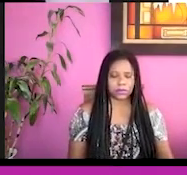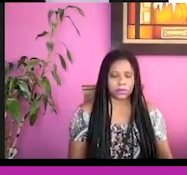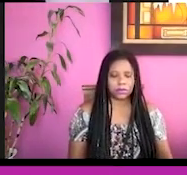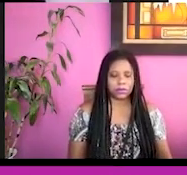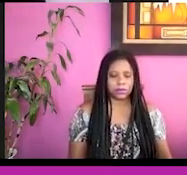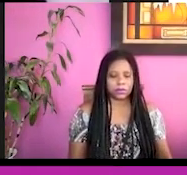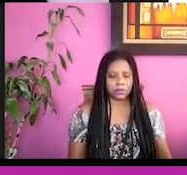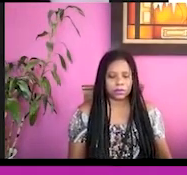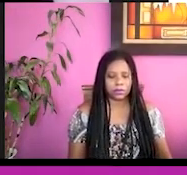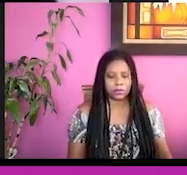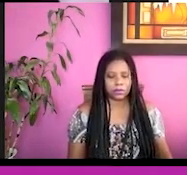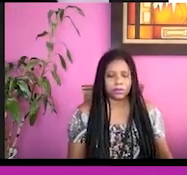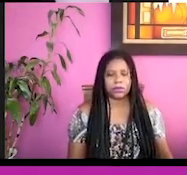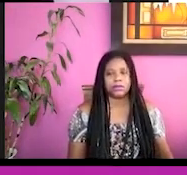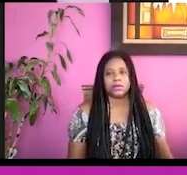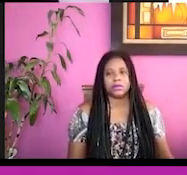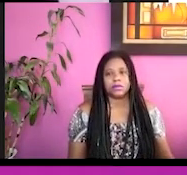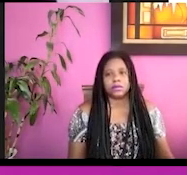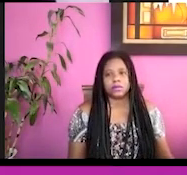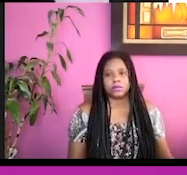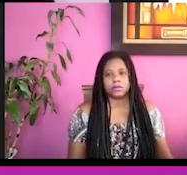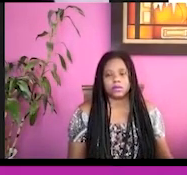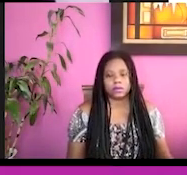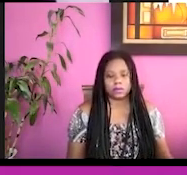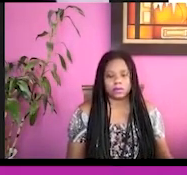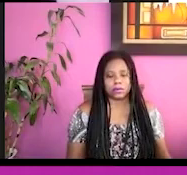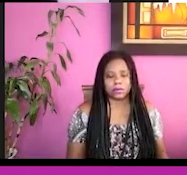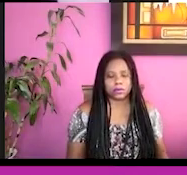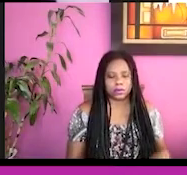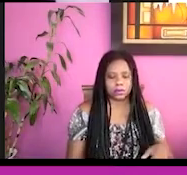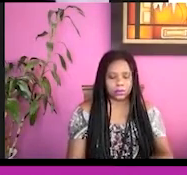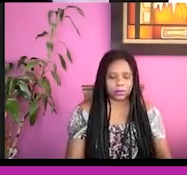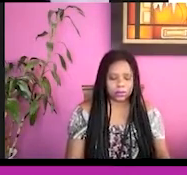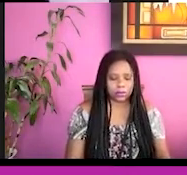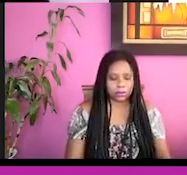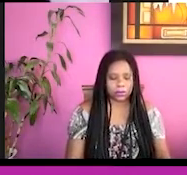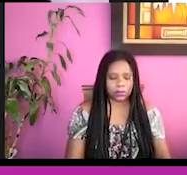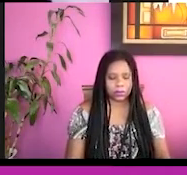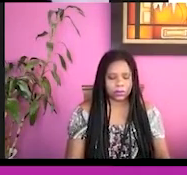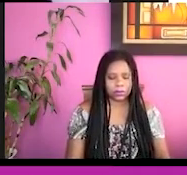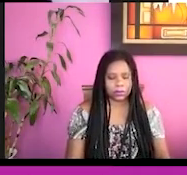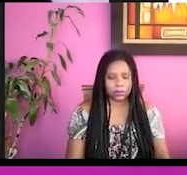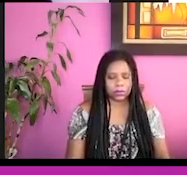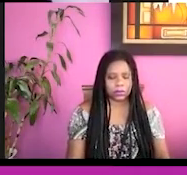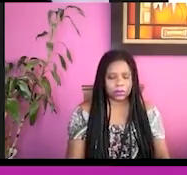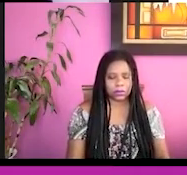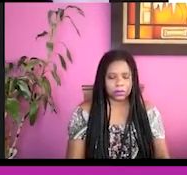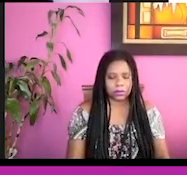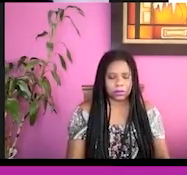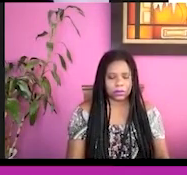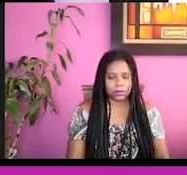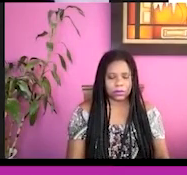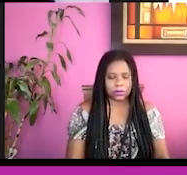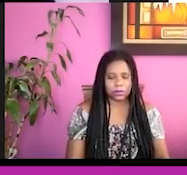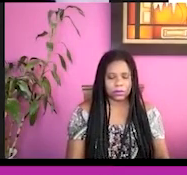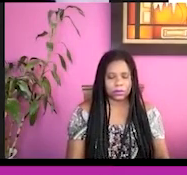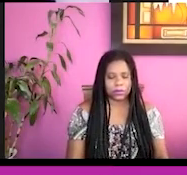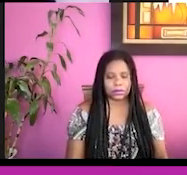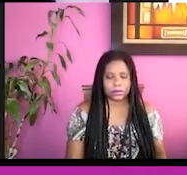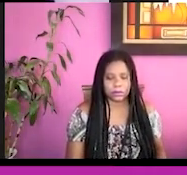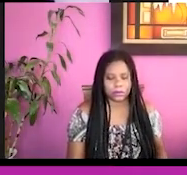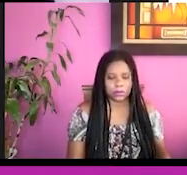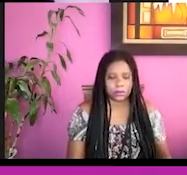van presentando diferentes tipos de alternativas. Pero si bien es cierto, hay muchos todavía que entienden la clase como